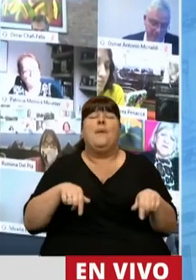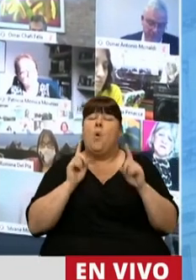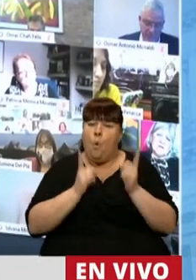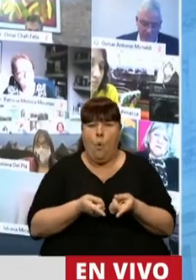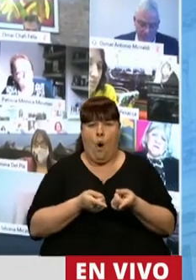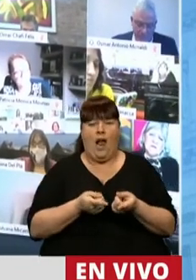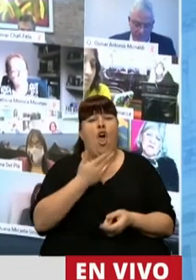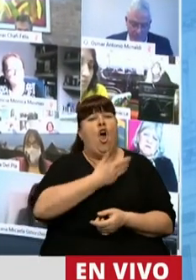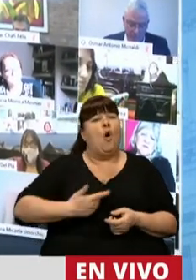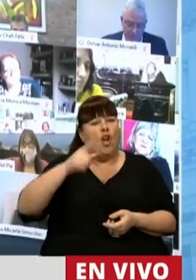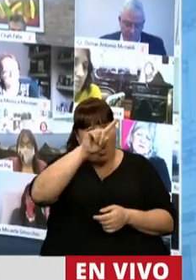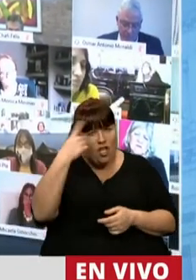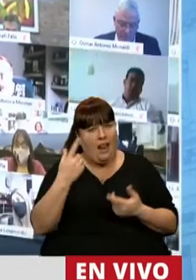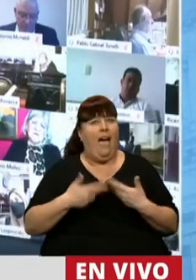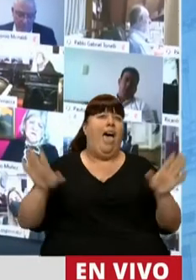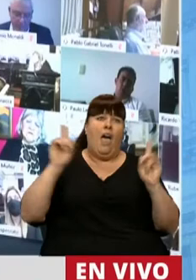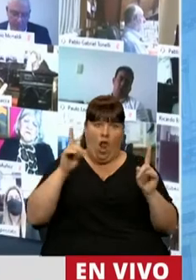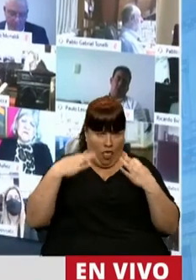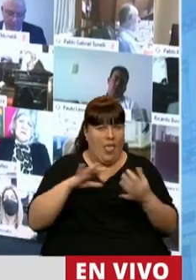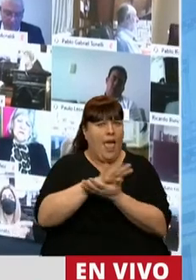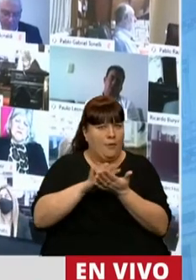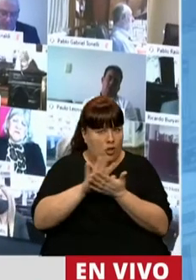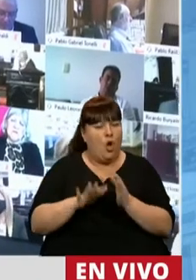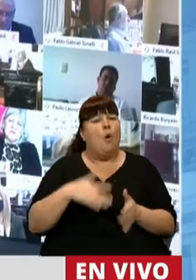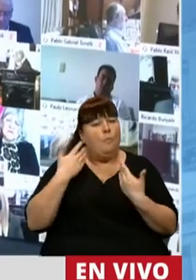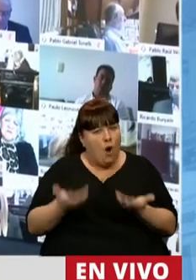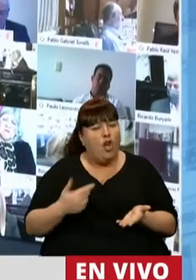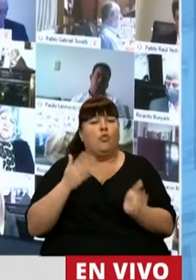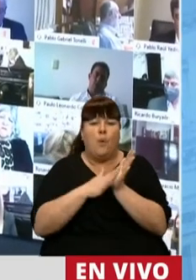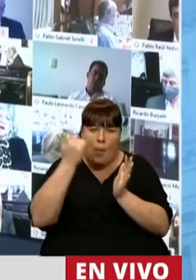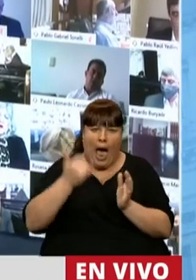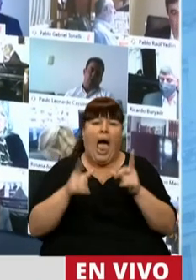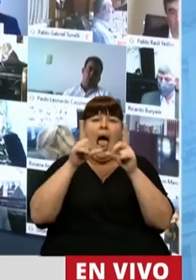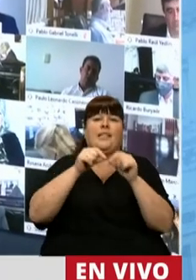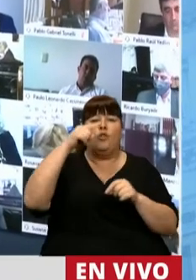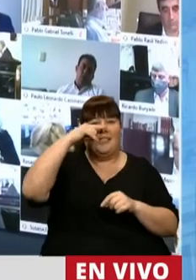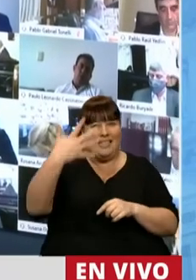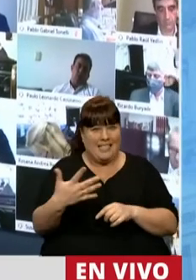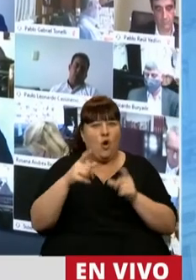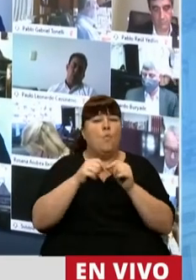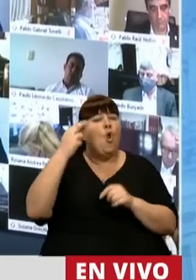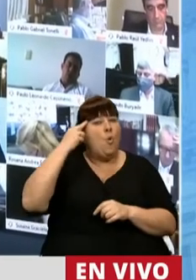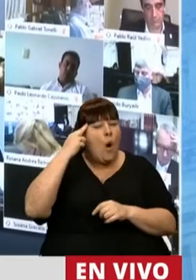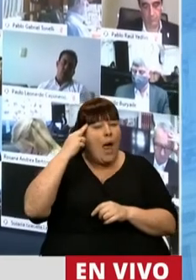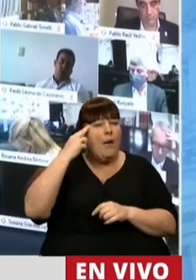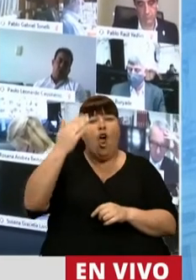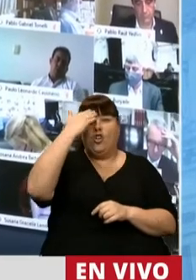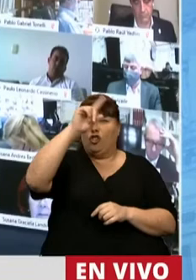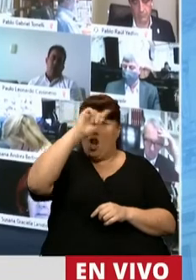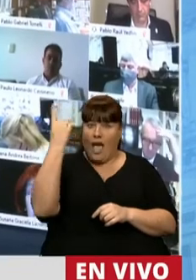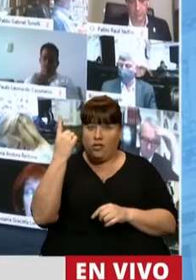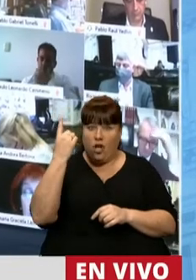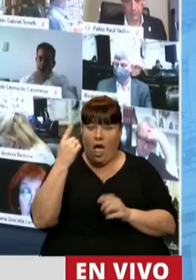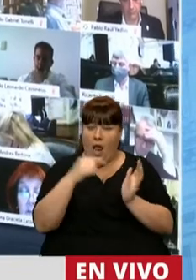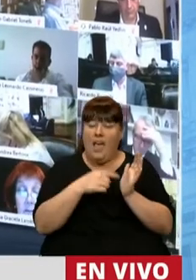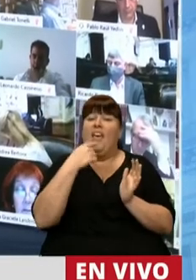quita que el gobierno nacional se pueda desentender. Por eso, con fundamento en el artículo 75, inciso 9 de la Constitución